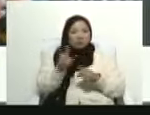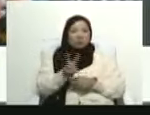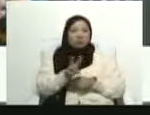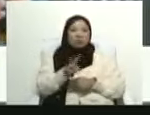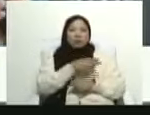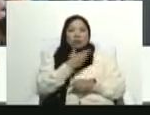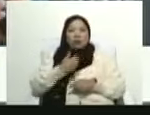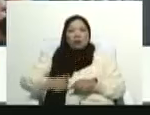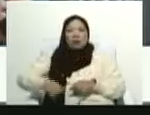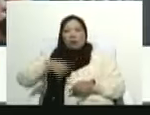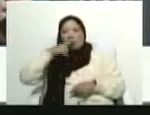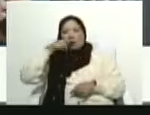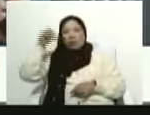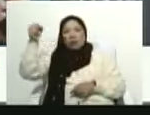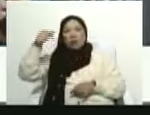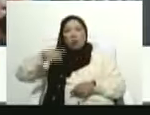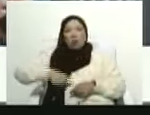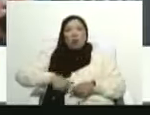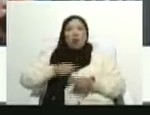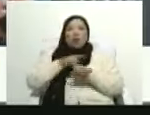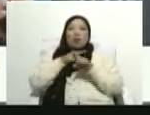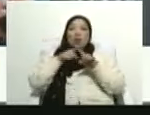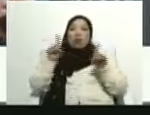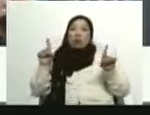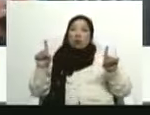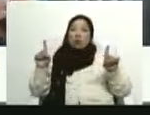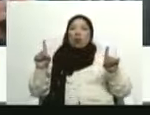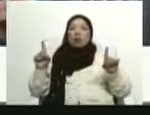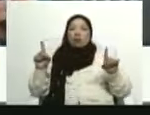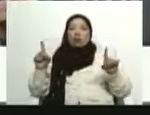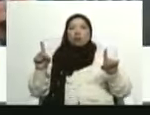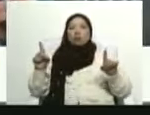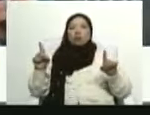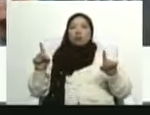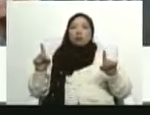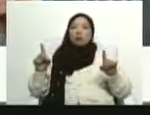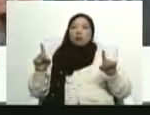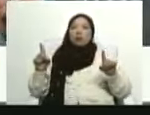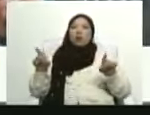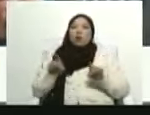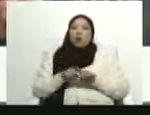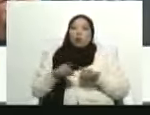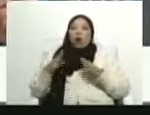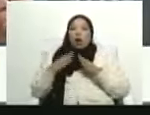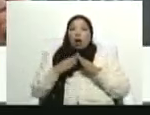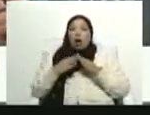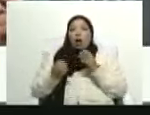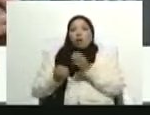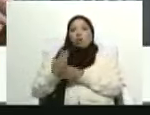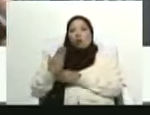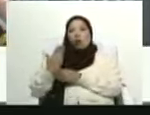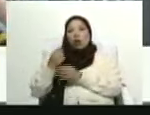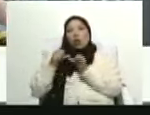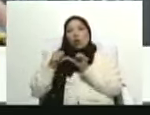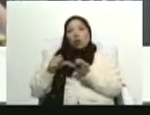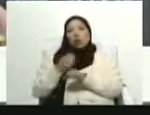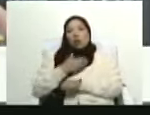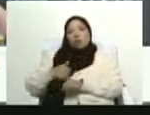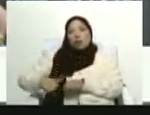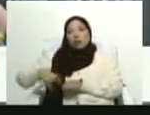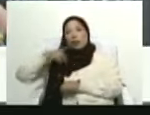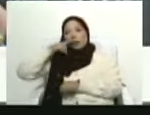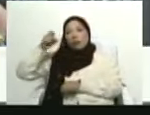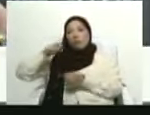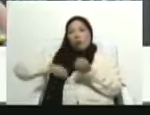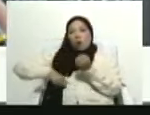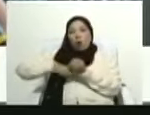al presidente Nicolás Maduro. Hoy la realidad demuestra, el presidente Nicolás Maduro sigue en Miraflores, el pueblo de Venezuela sigue respaldando al presidente Nicolás Maduro,